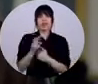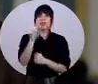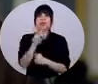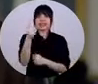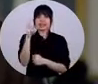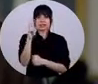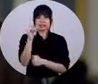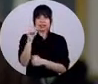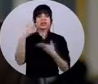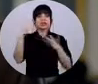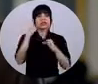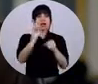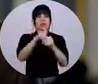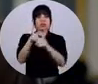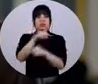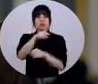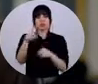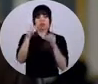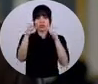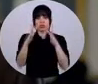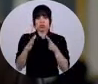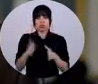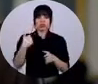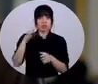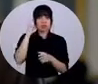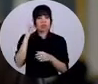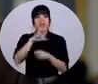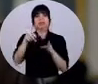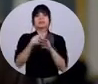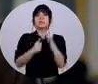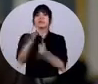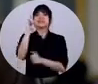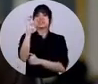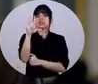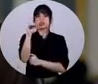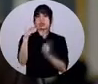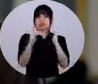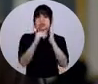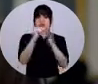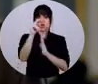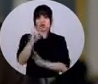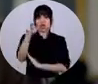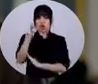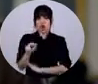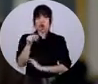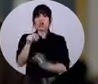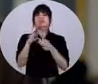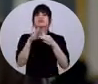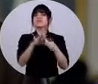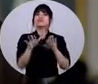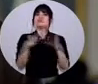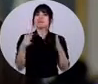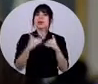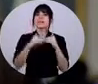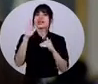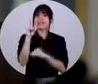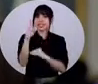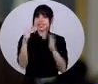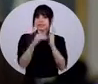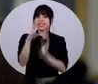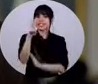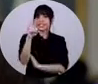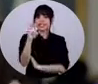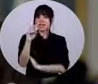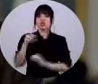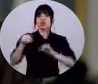nueva planilla que integra más de 3.400 movimientos, conocidos como adicionales, y así continuaremos.